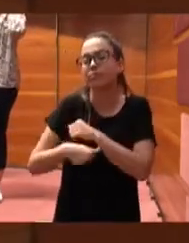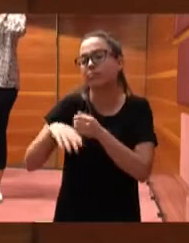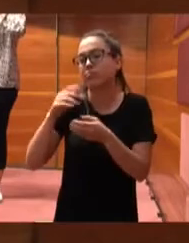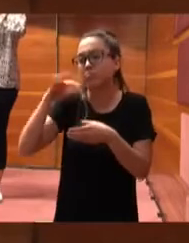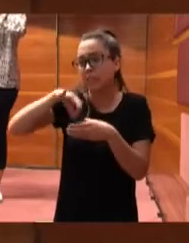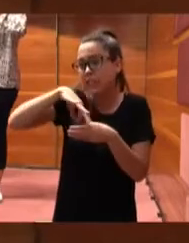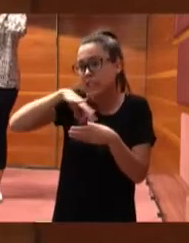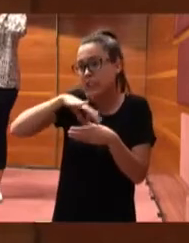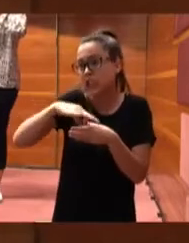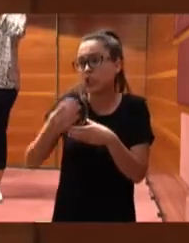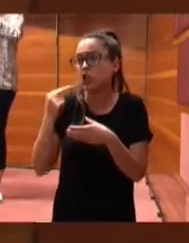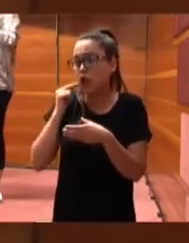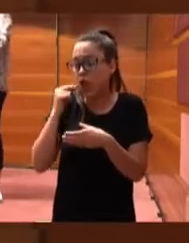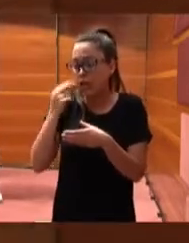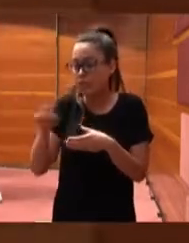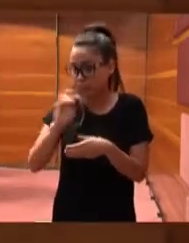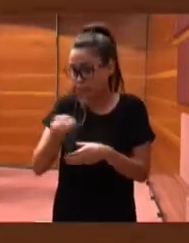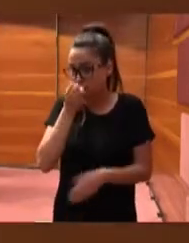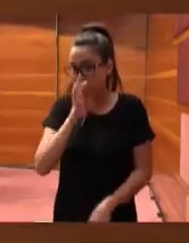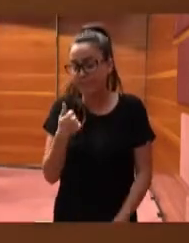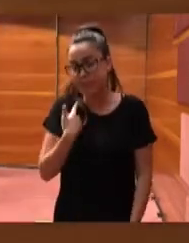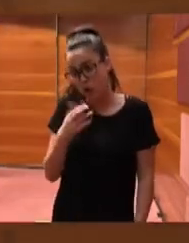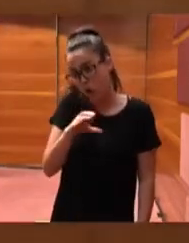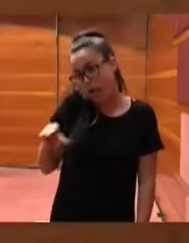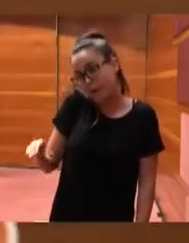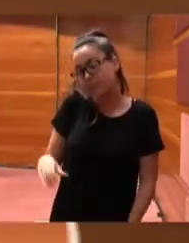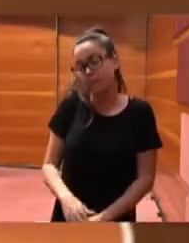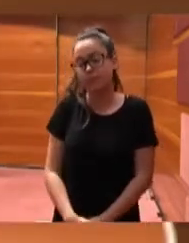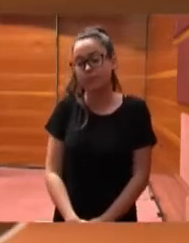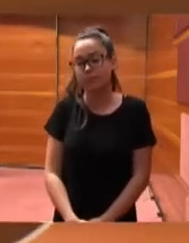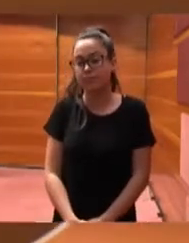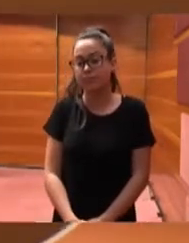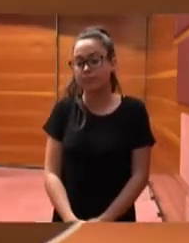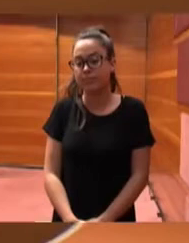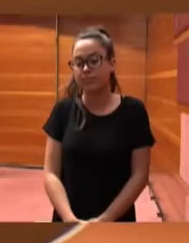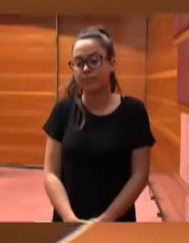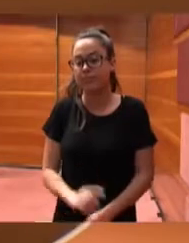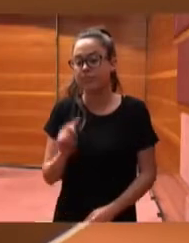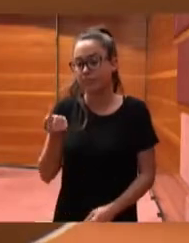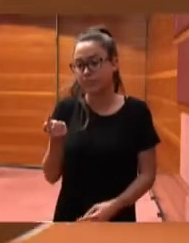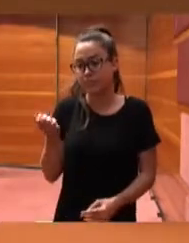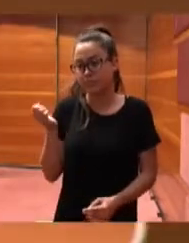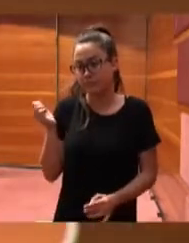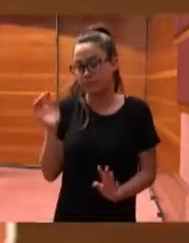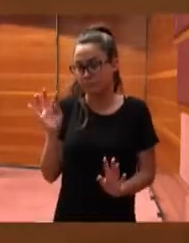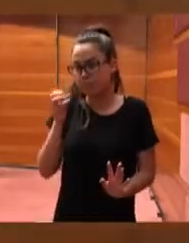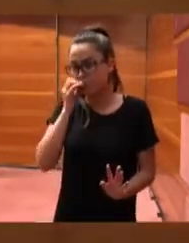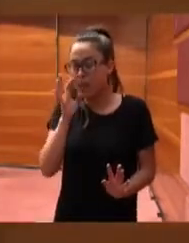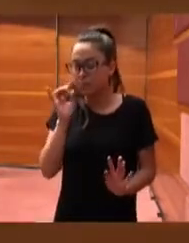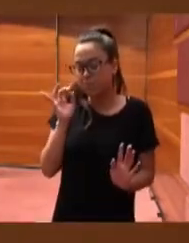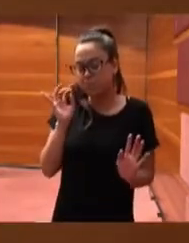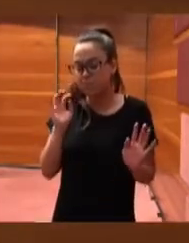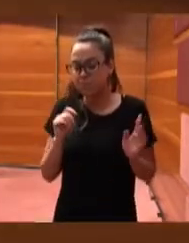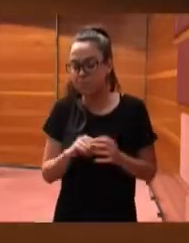Nesquik, vale. Yo soy de Colacao. La primera no vas a acertar. Te basas en la intuición. Y dices, bueno,